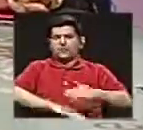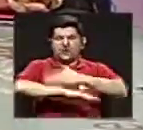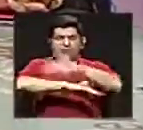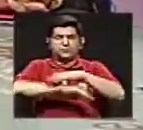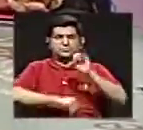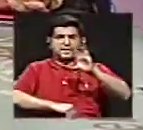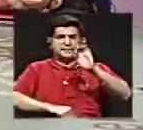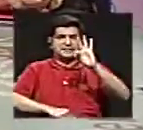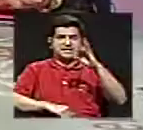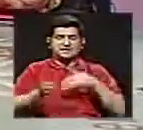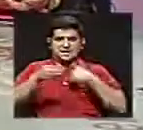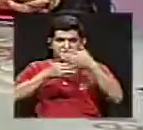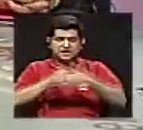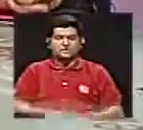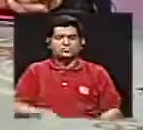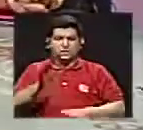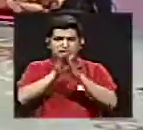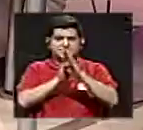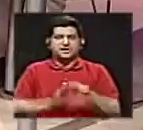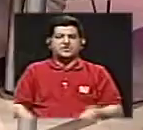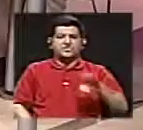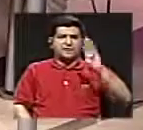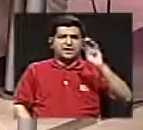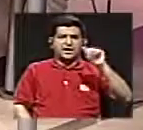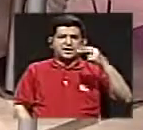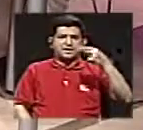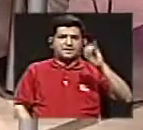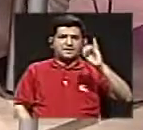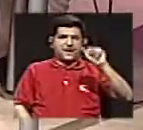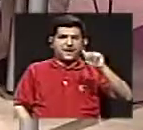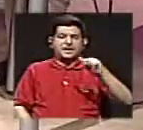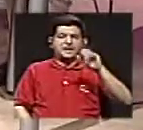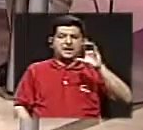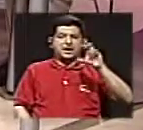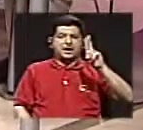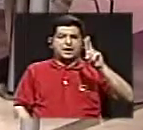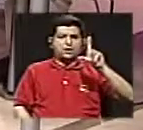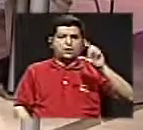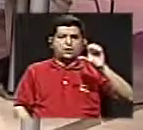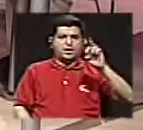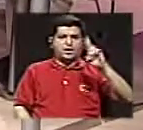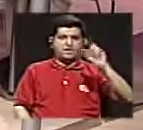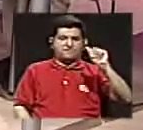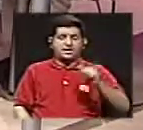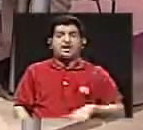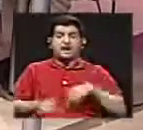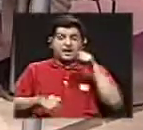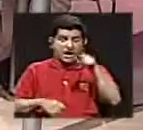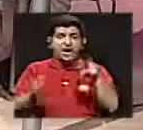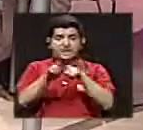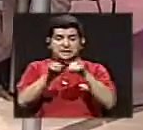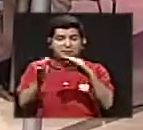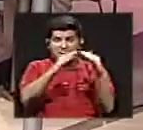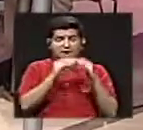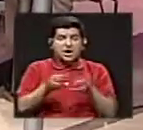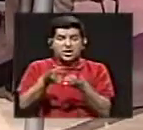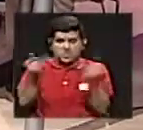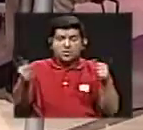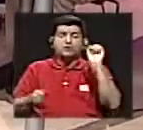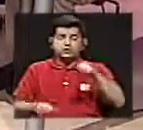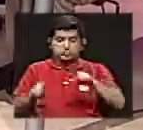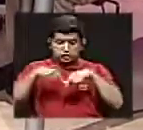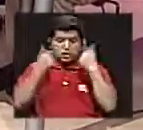se vino el desarrollo de Bahía Culebra, ¿verdad? Y entonces, desapareció el pueblo de Playa Panamá. Sí, y apareció el pueblo de Playa Panamá, y que era un pueblo